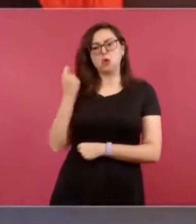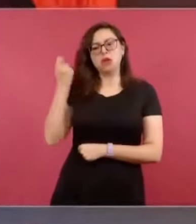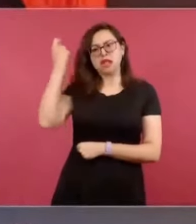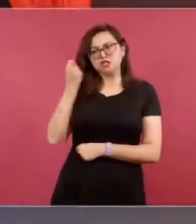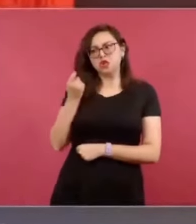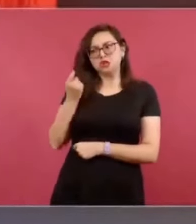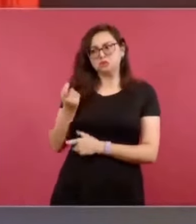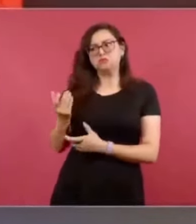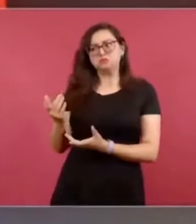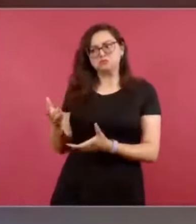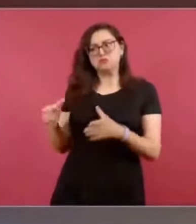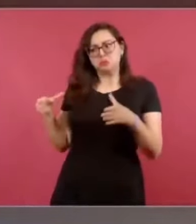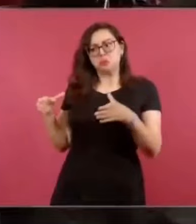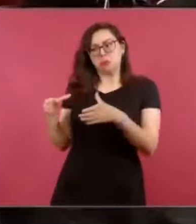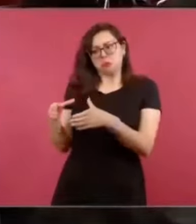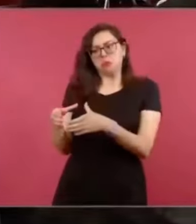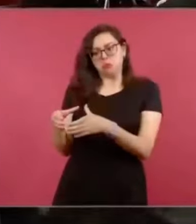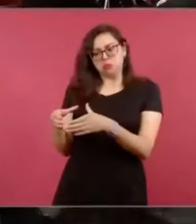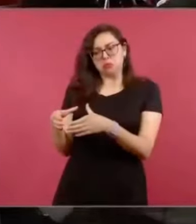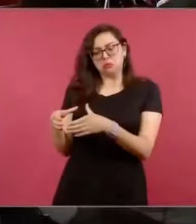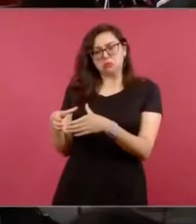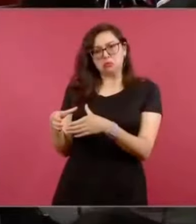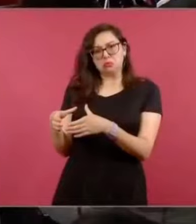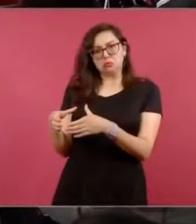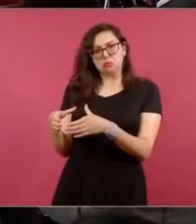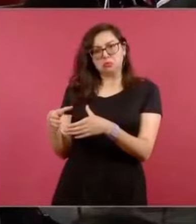recibirían la mitad.